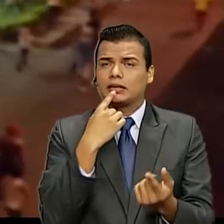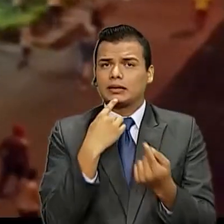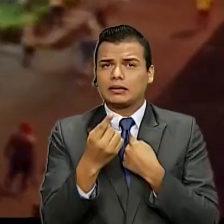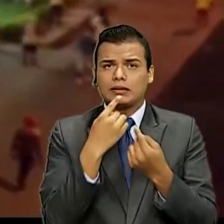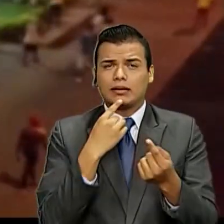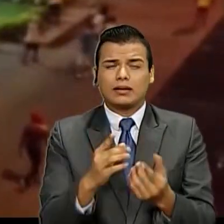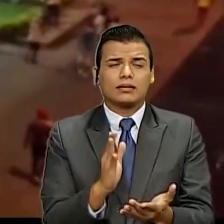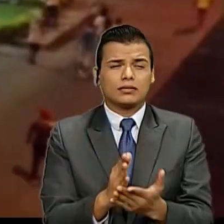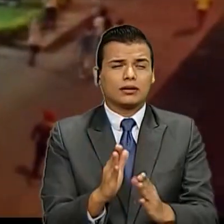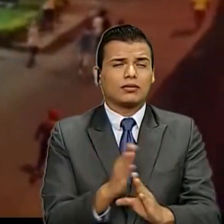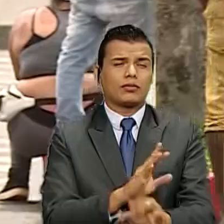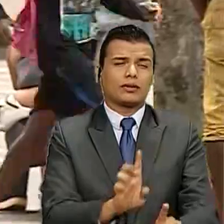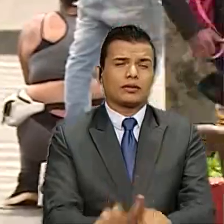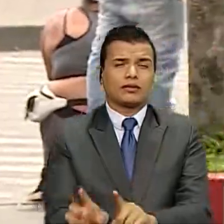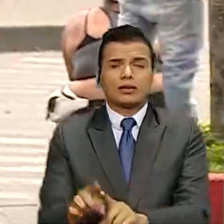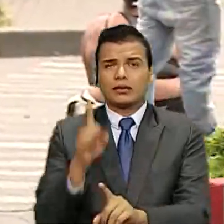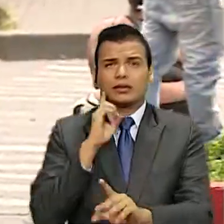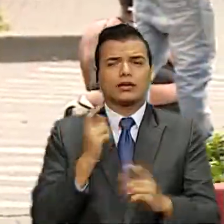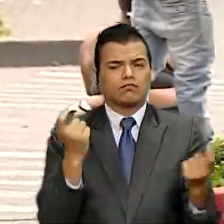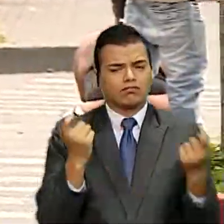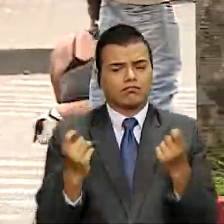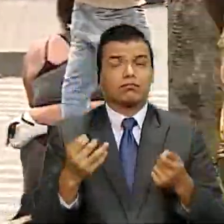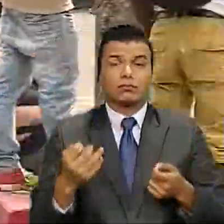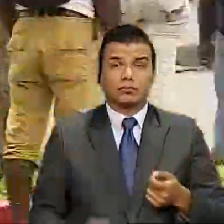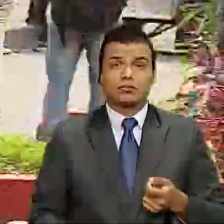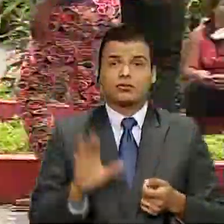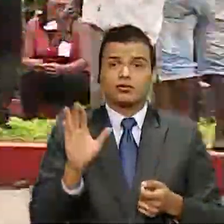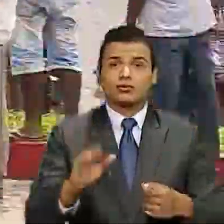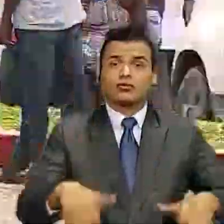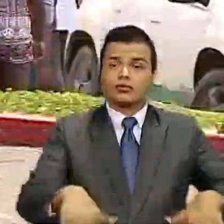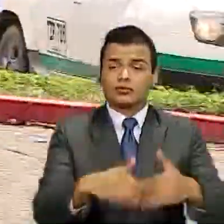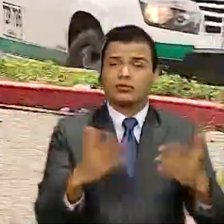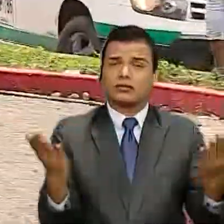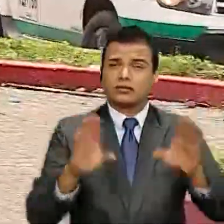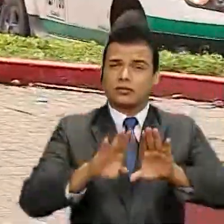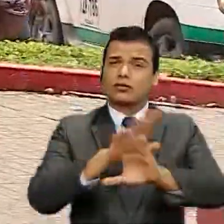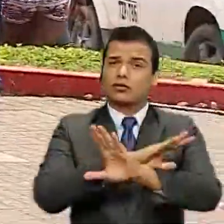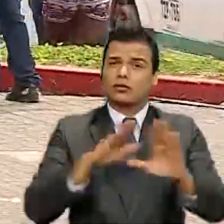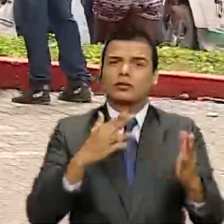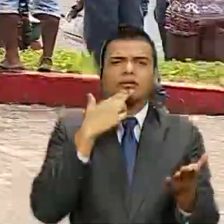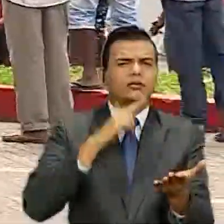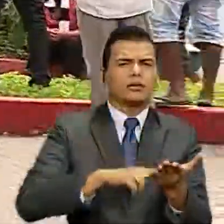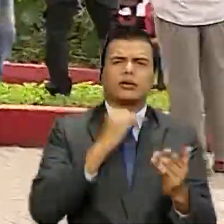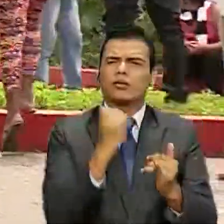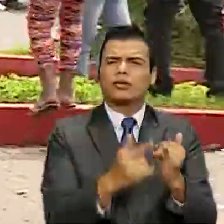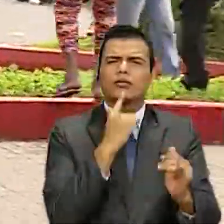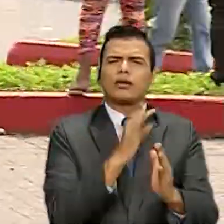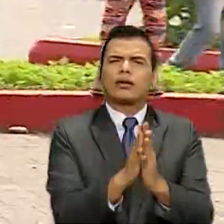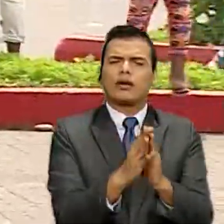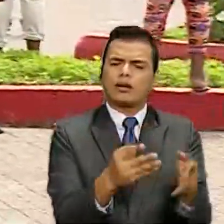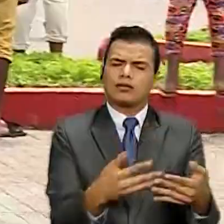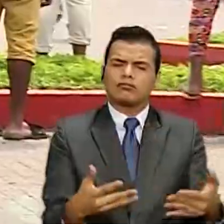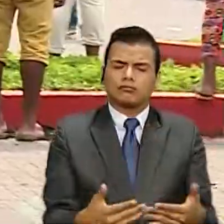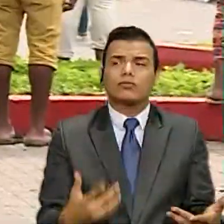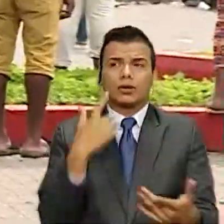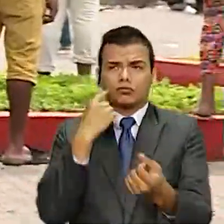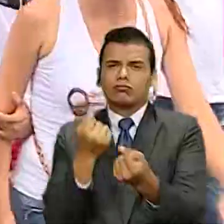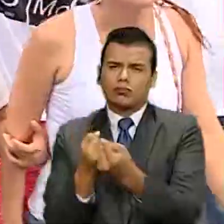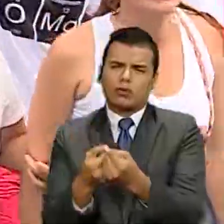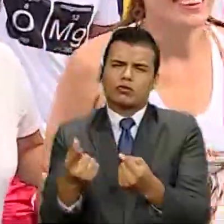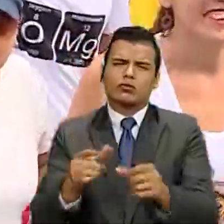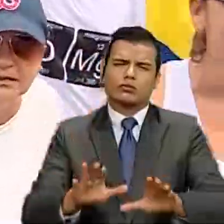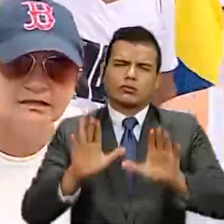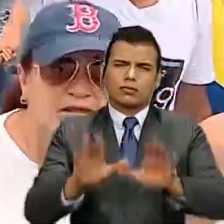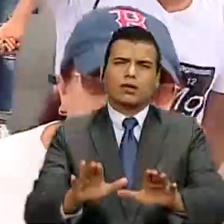todo tipo de situaciones conflictivas, especialmente el bloqueo de vías. Finalizan su comunicado indicando que respaldan la iniciativa popular del